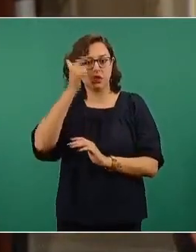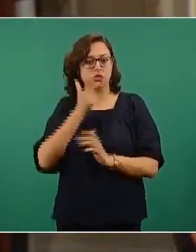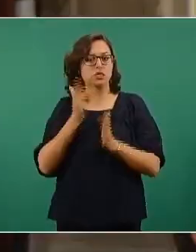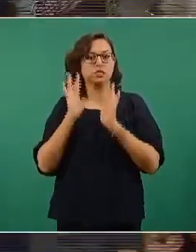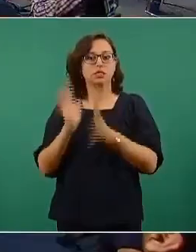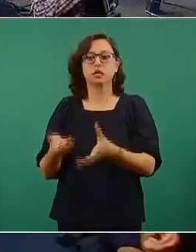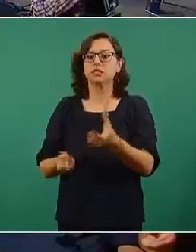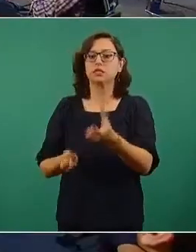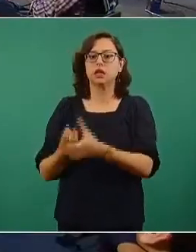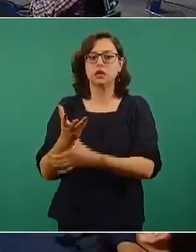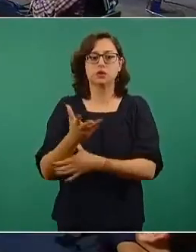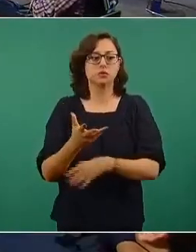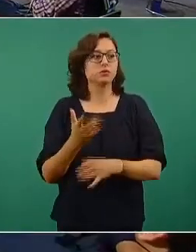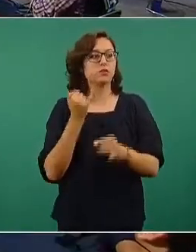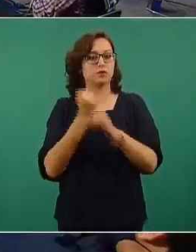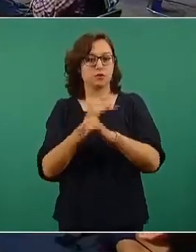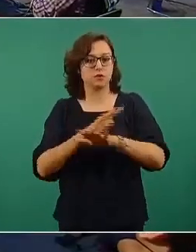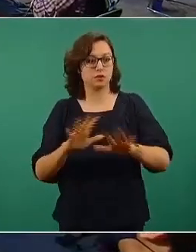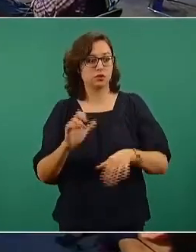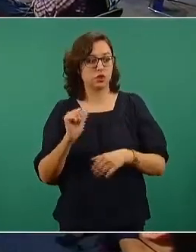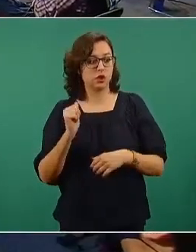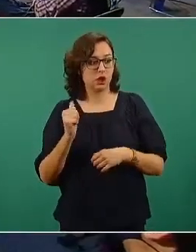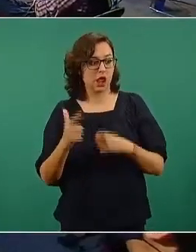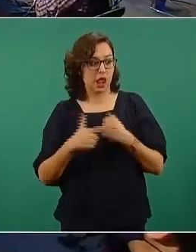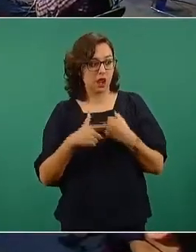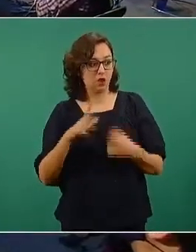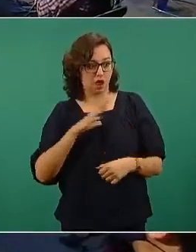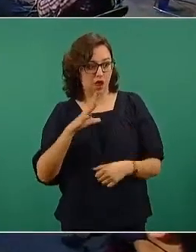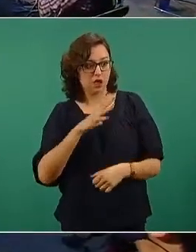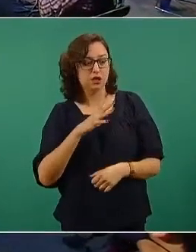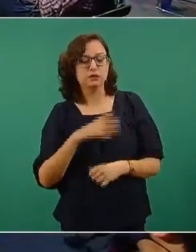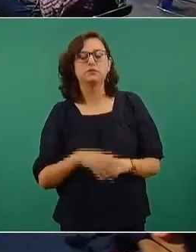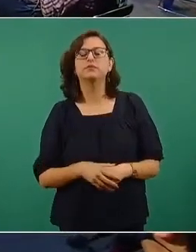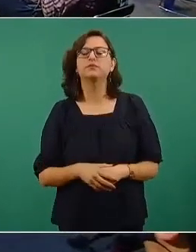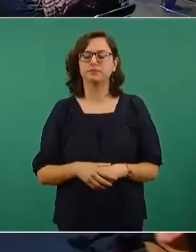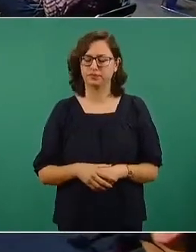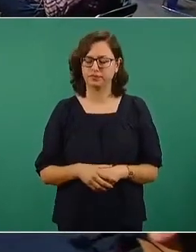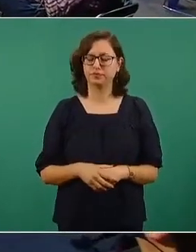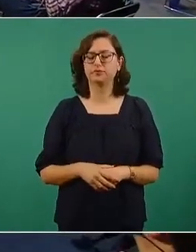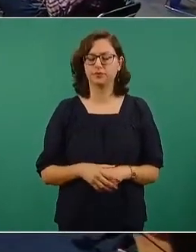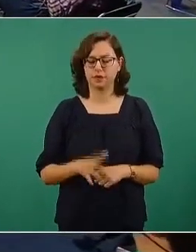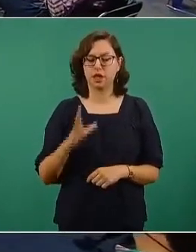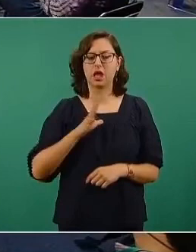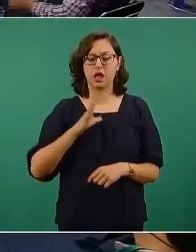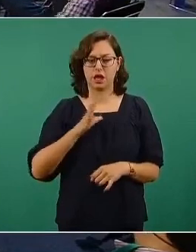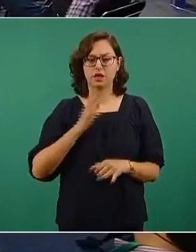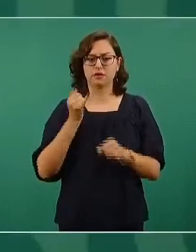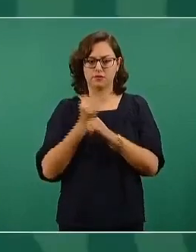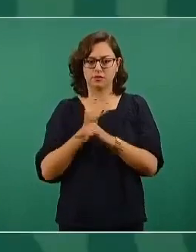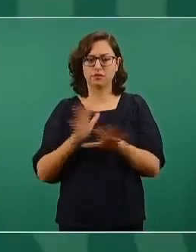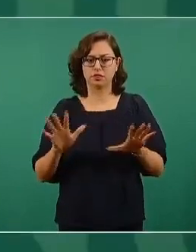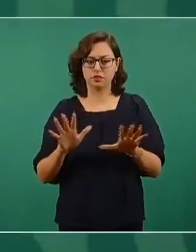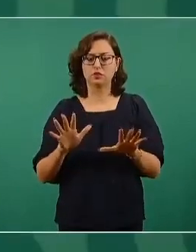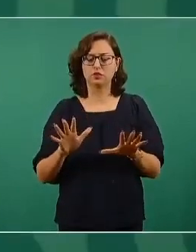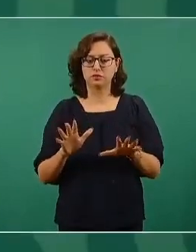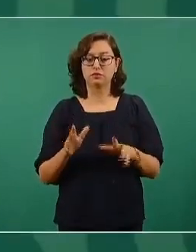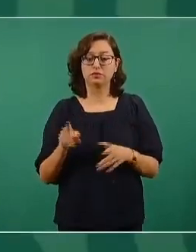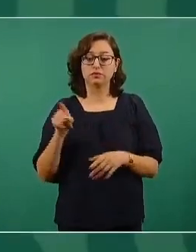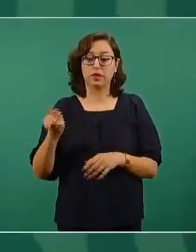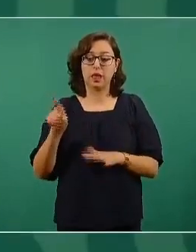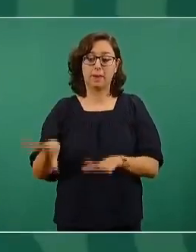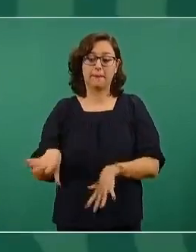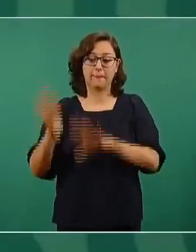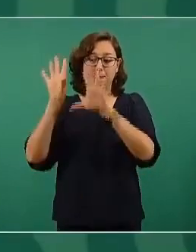de este caso. Sí, tenemos la información. Sí se le detuvo porque